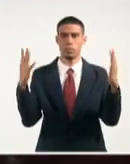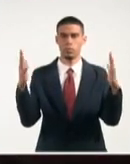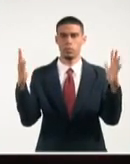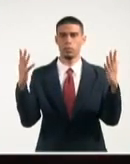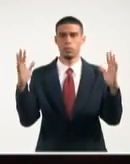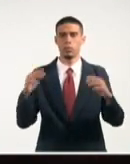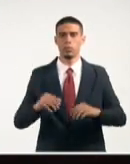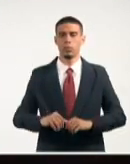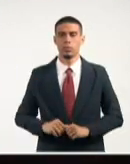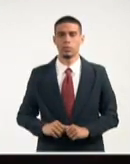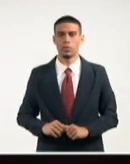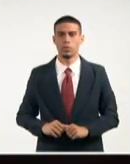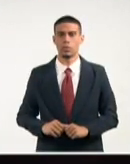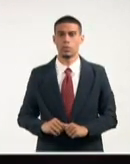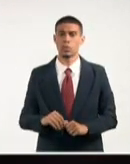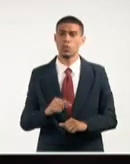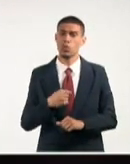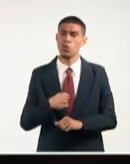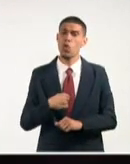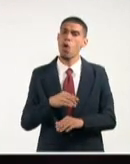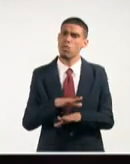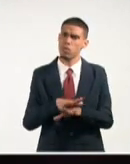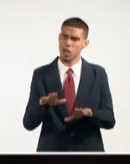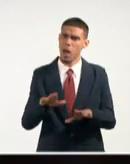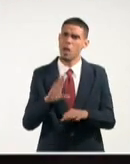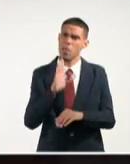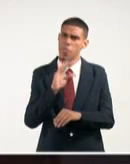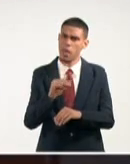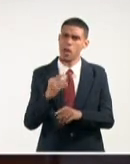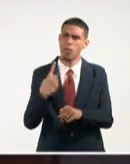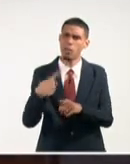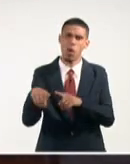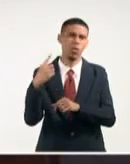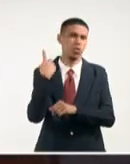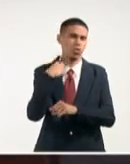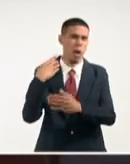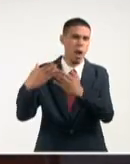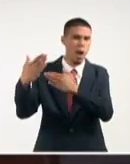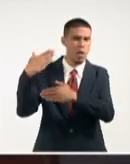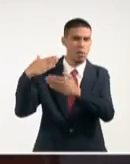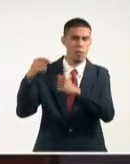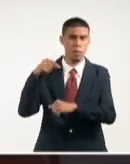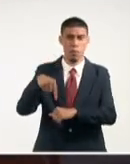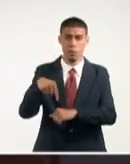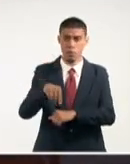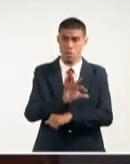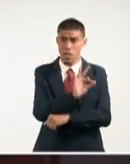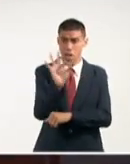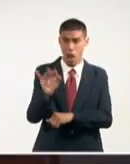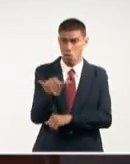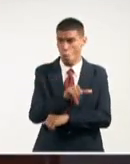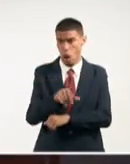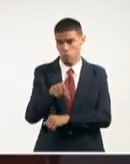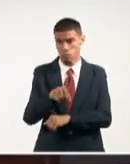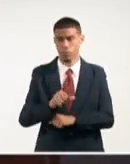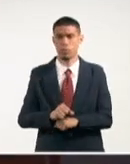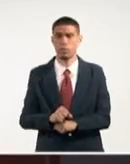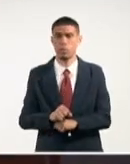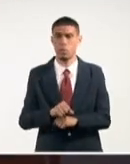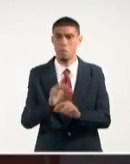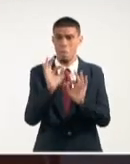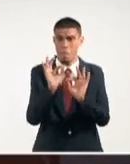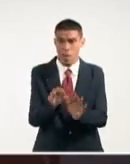Y como ya dije hace una década, un día como hoy, y en este